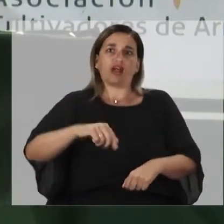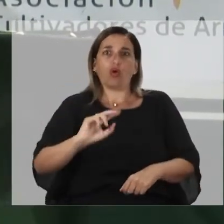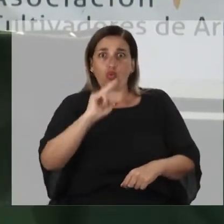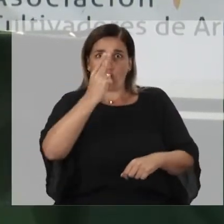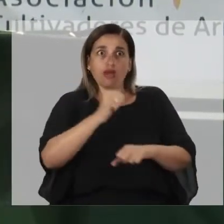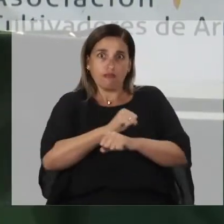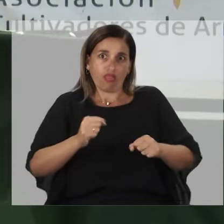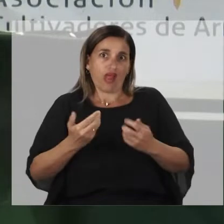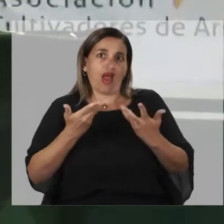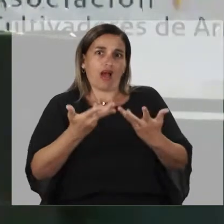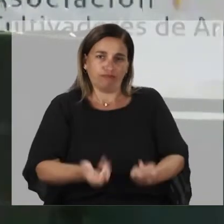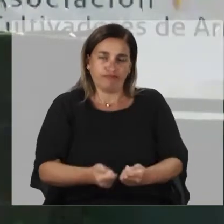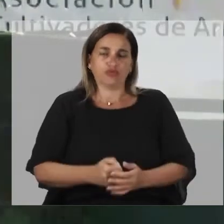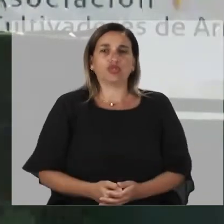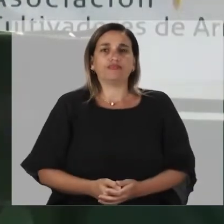de evitarlas.